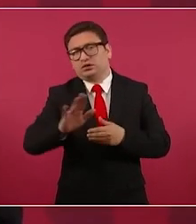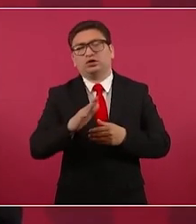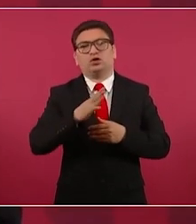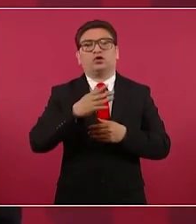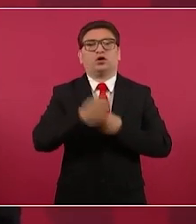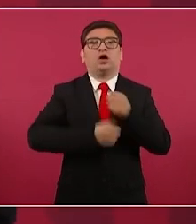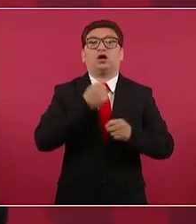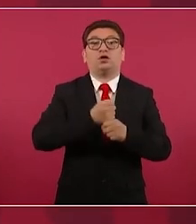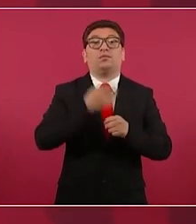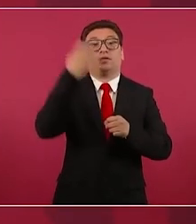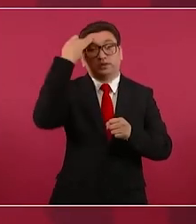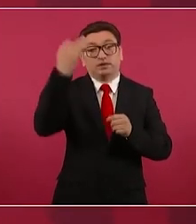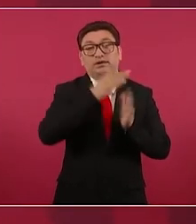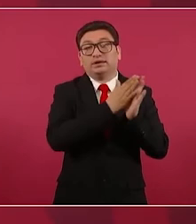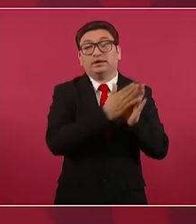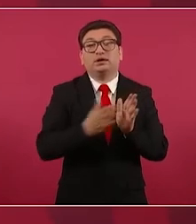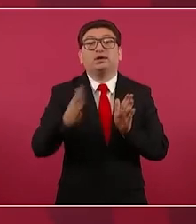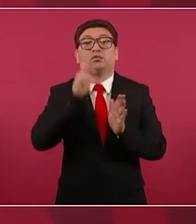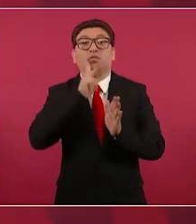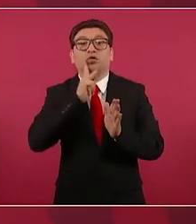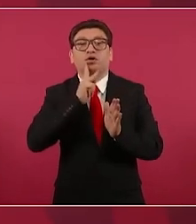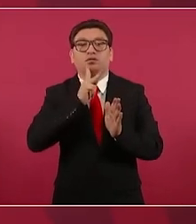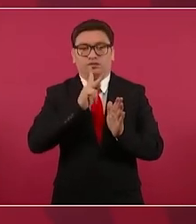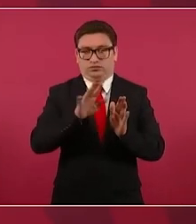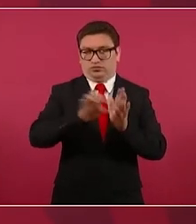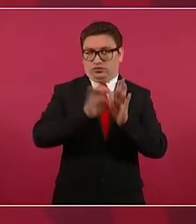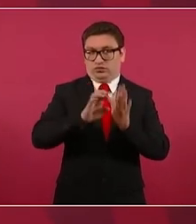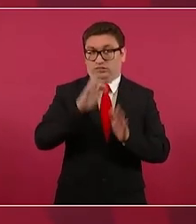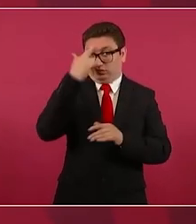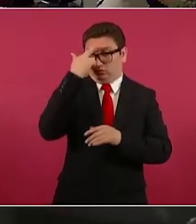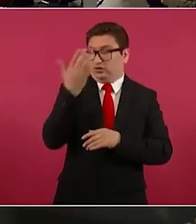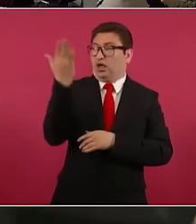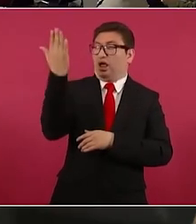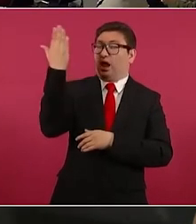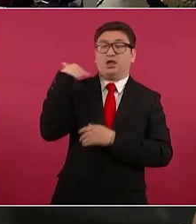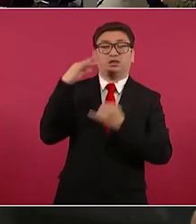Es un periodo de pruebas. Cuando se inauguró la última